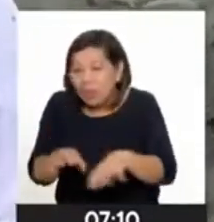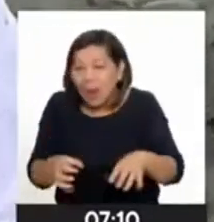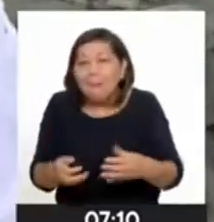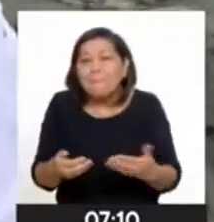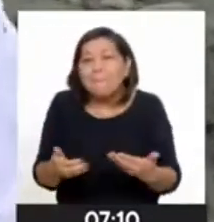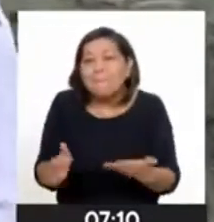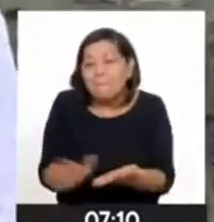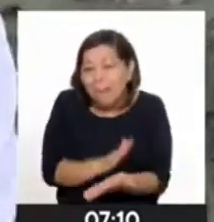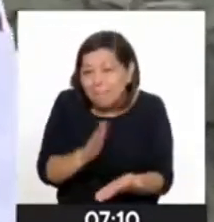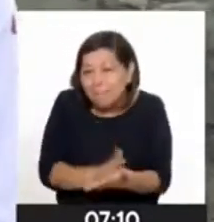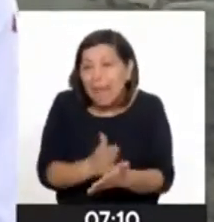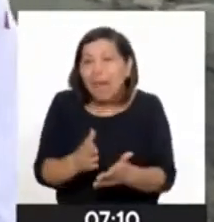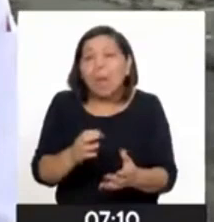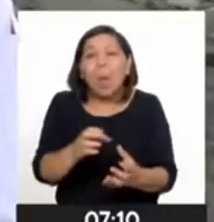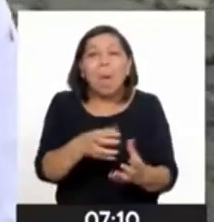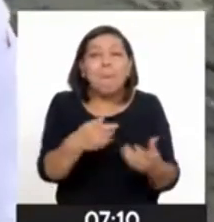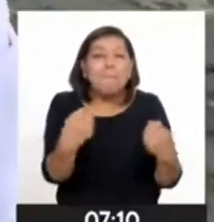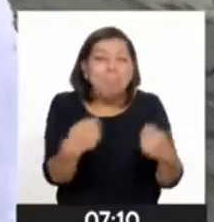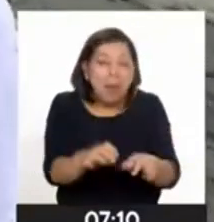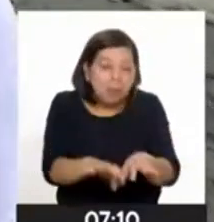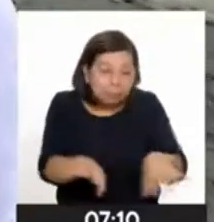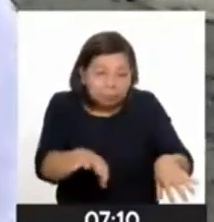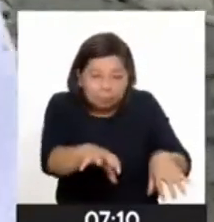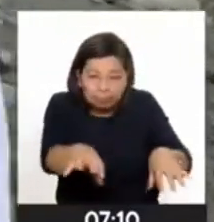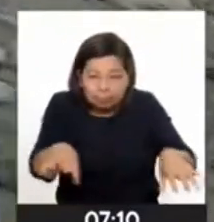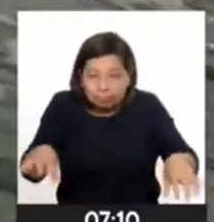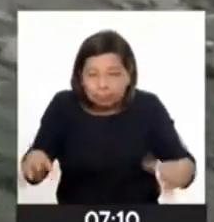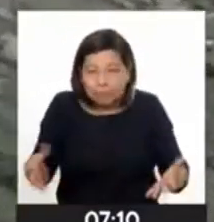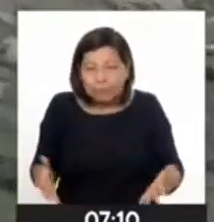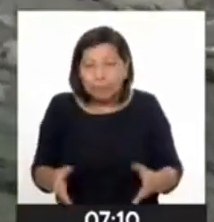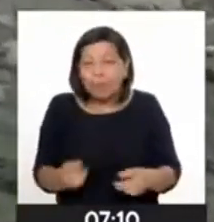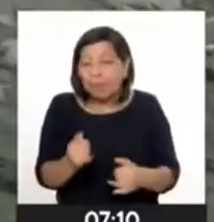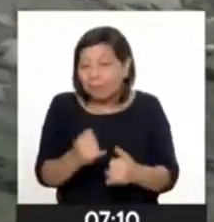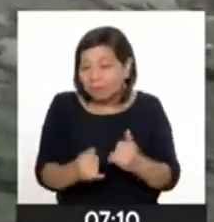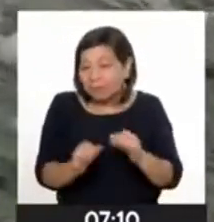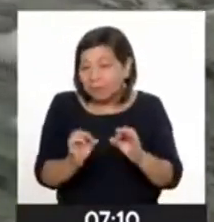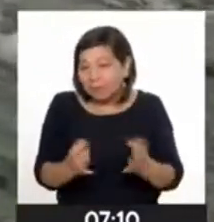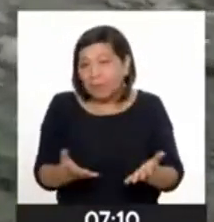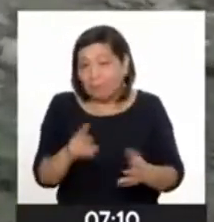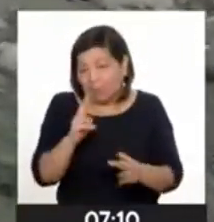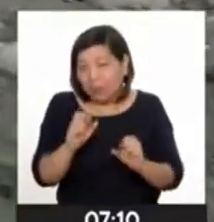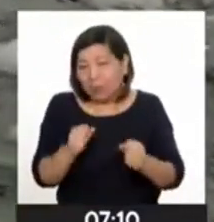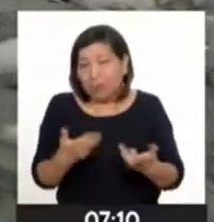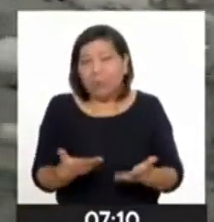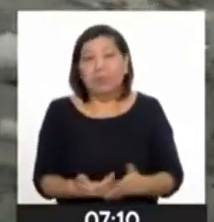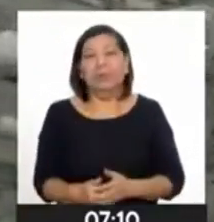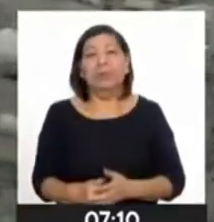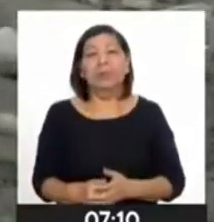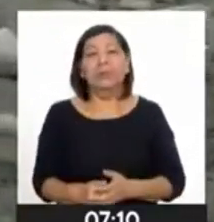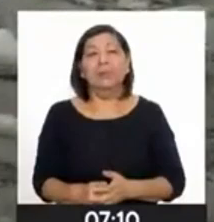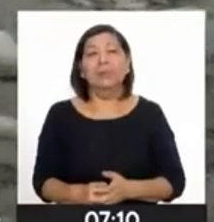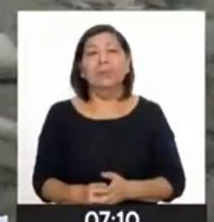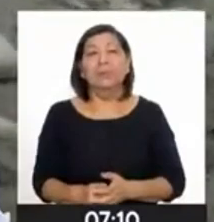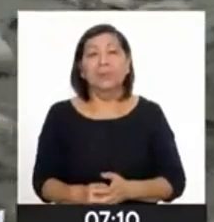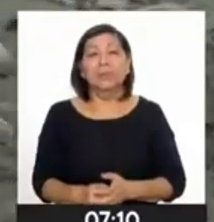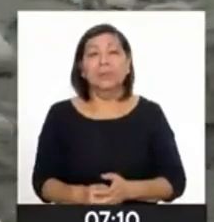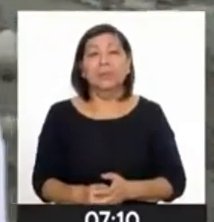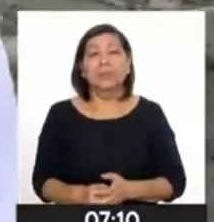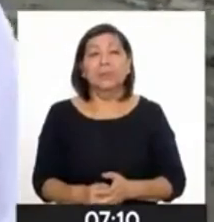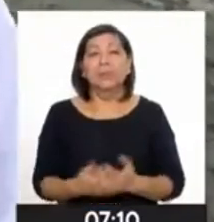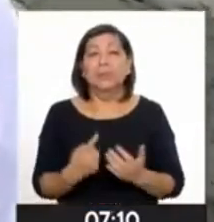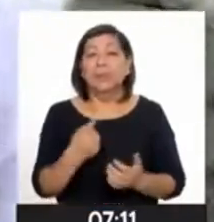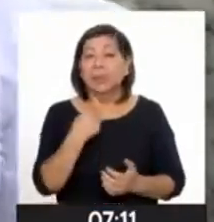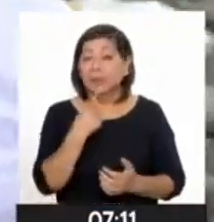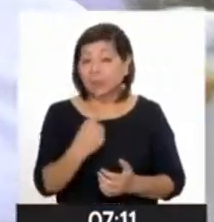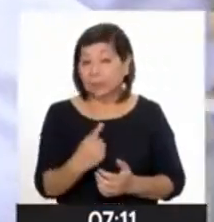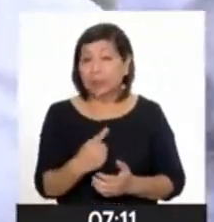para los recicladores, y solo lo que no sirve debería ir a una disposición final segura, que en el Perú es en un relleno sanitario, ¿no? Justamente lo que